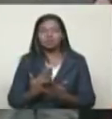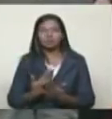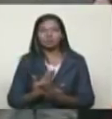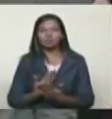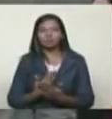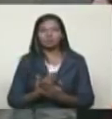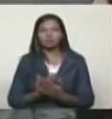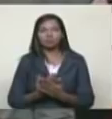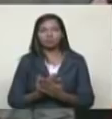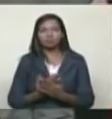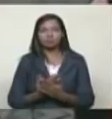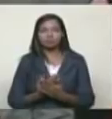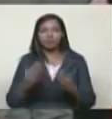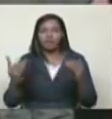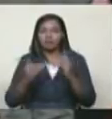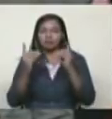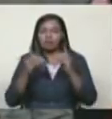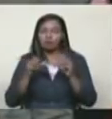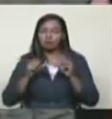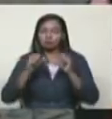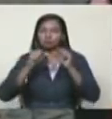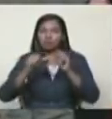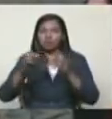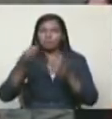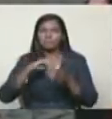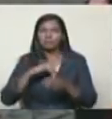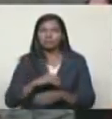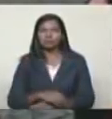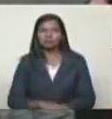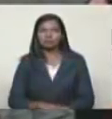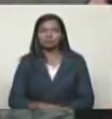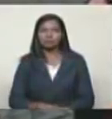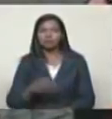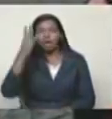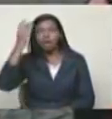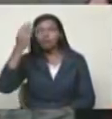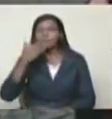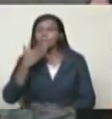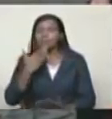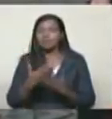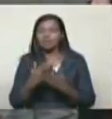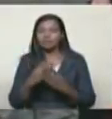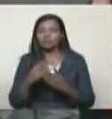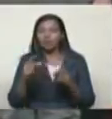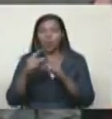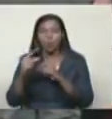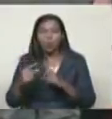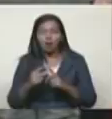y con el diálogo avanzando. A Dios rogando y con la palabra